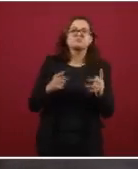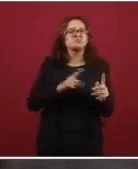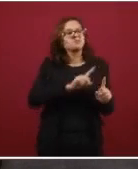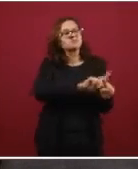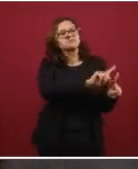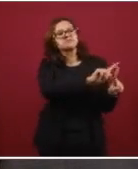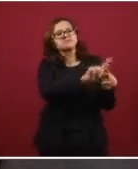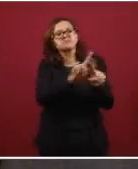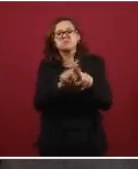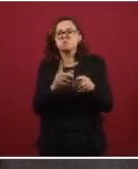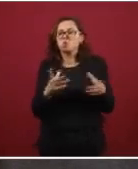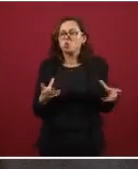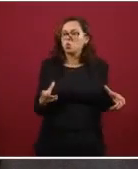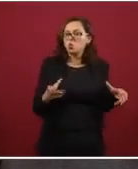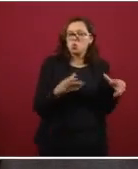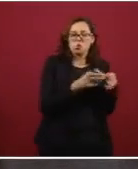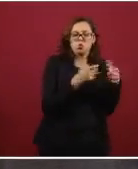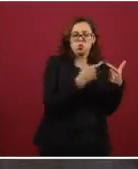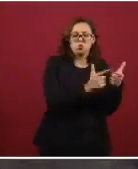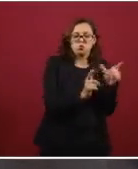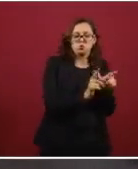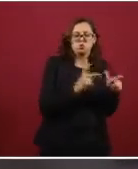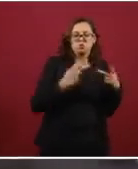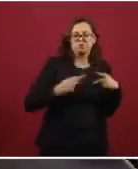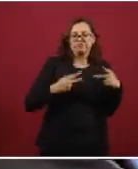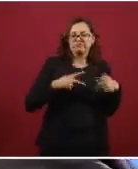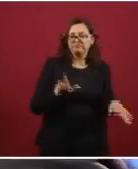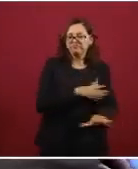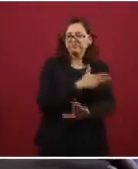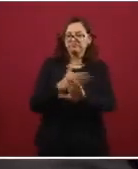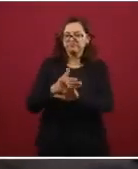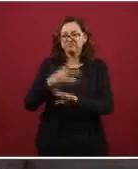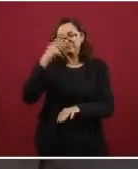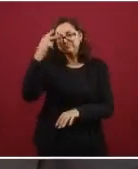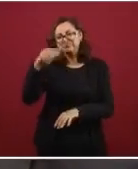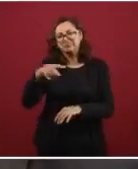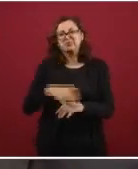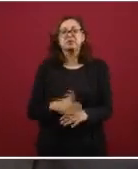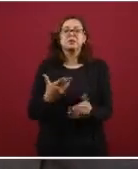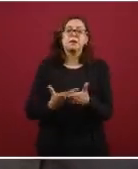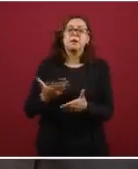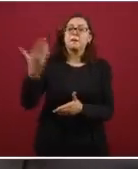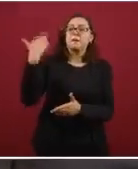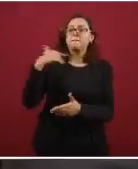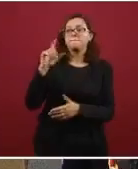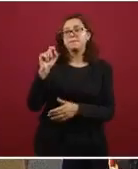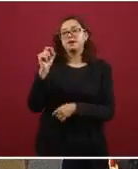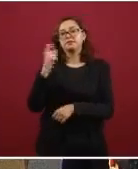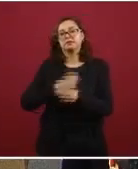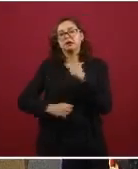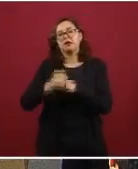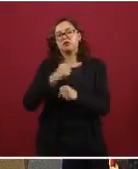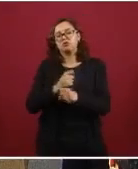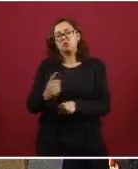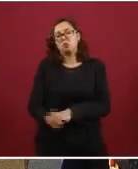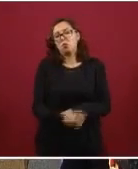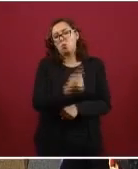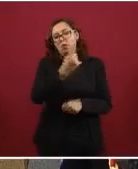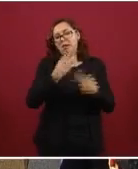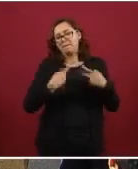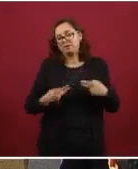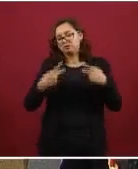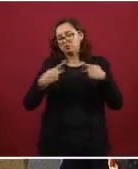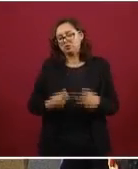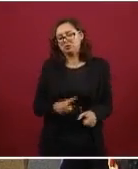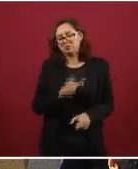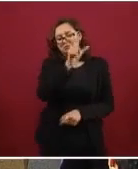si estuviésemos hace más de 20 años, diríamos, pues es una sola persona. Pero